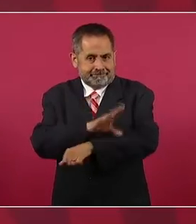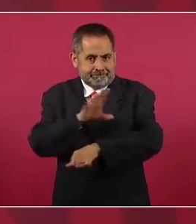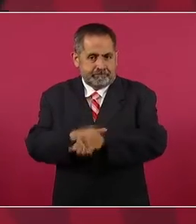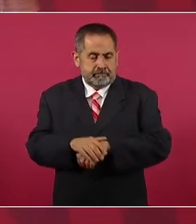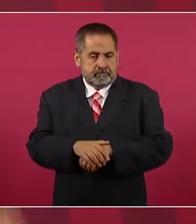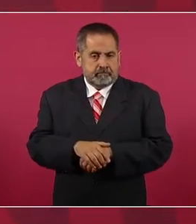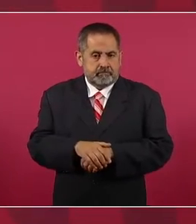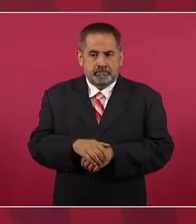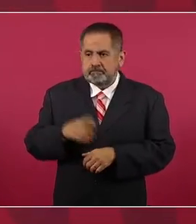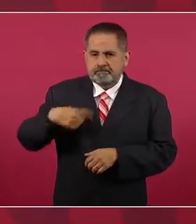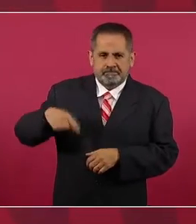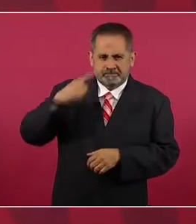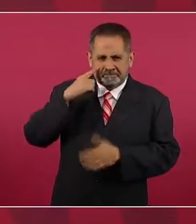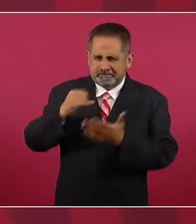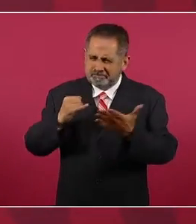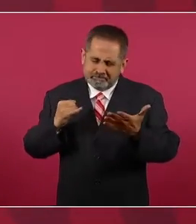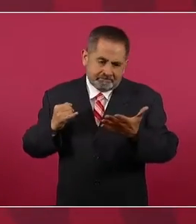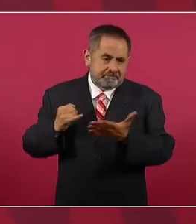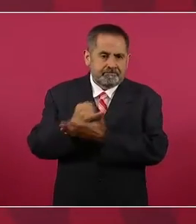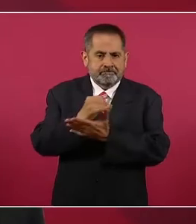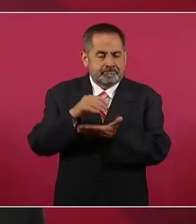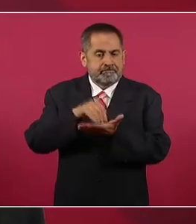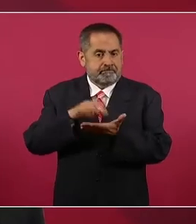cuando se tomó la decisión desde el Estado,